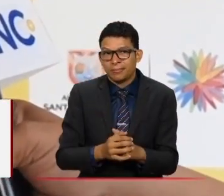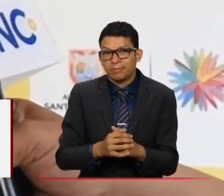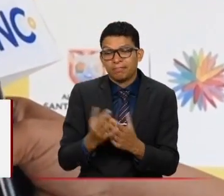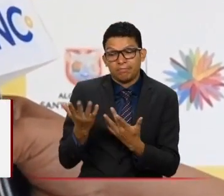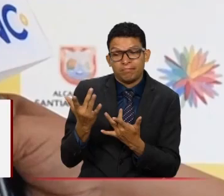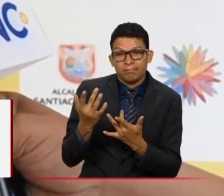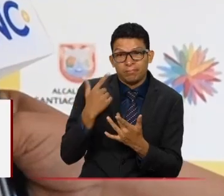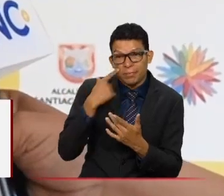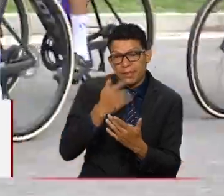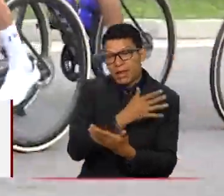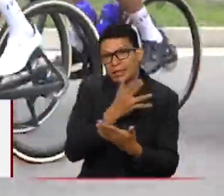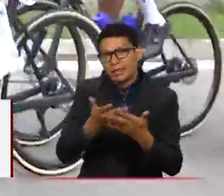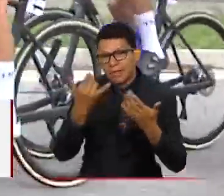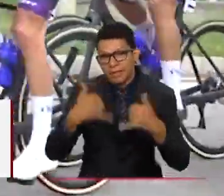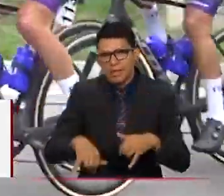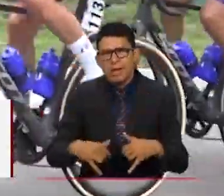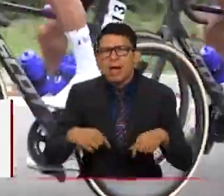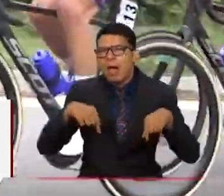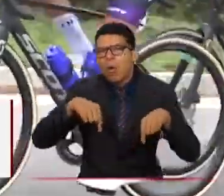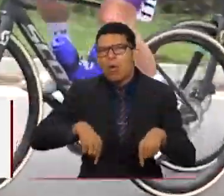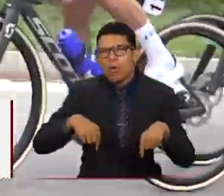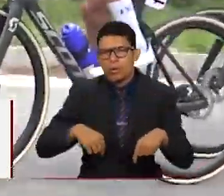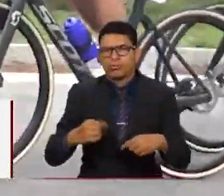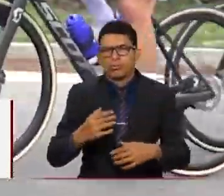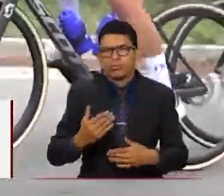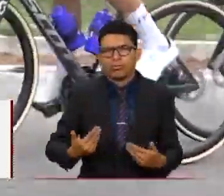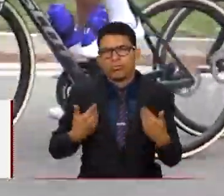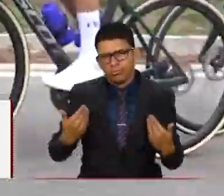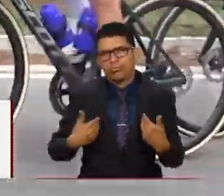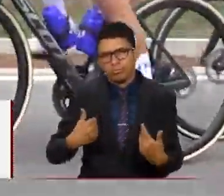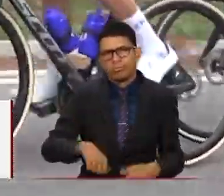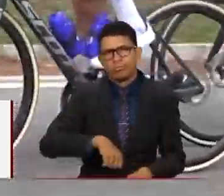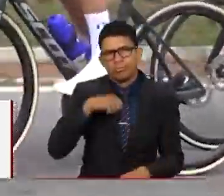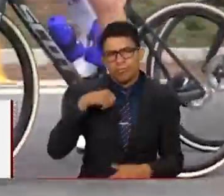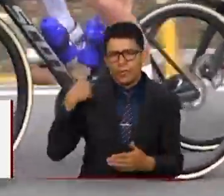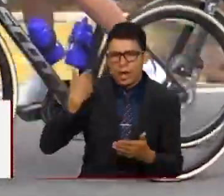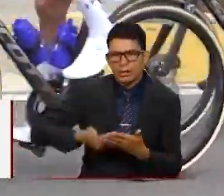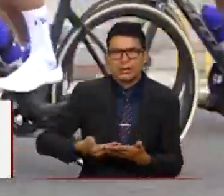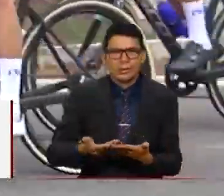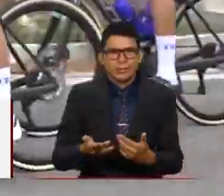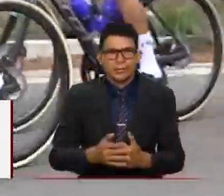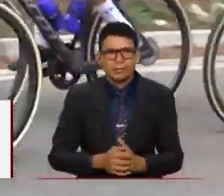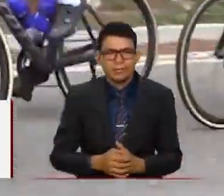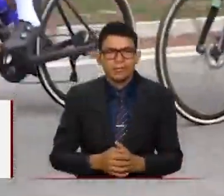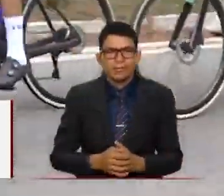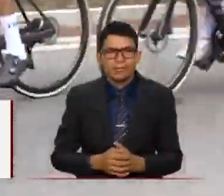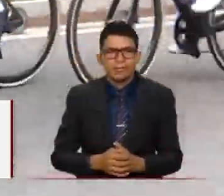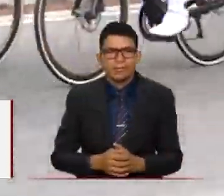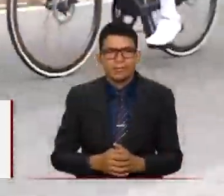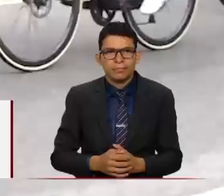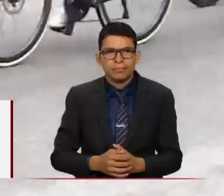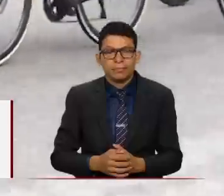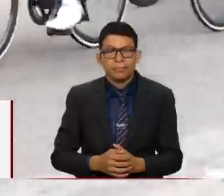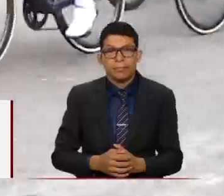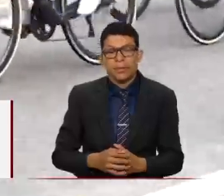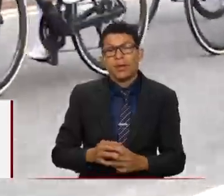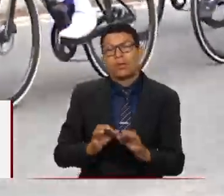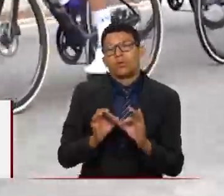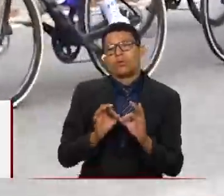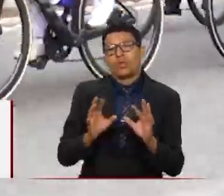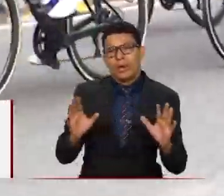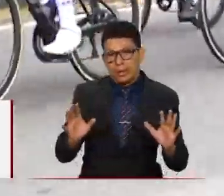a final de clásico. Por ahora muy contento y orgulloso de lo que he hecho durante este año. Sí,